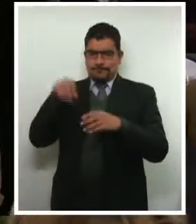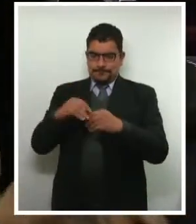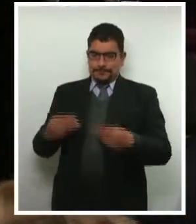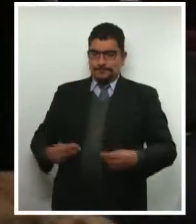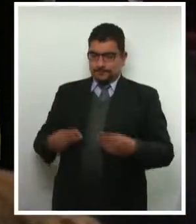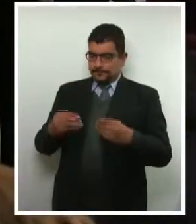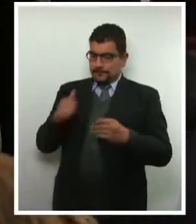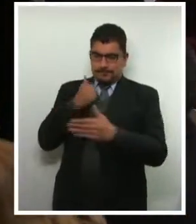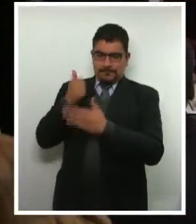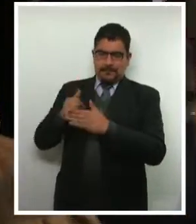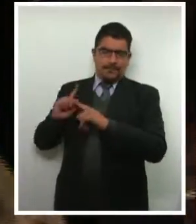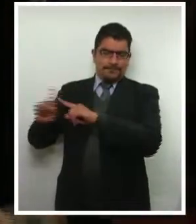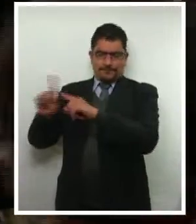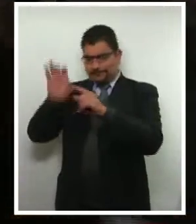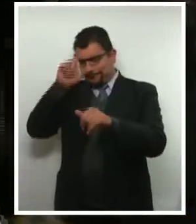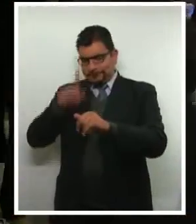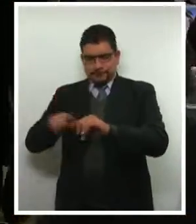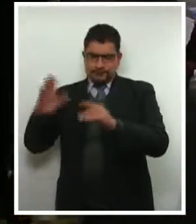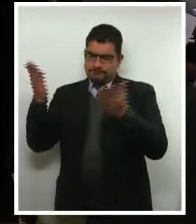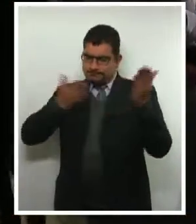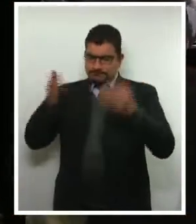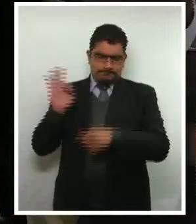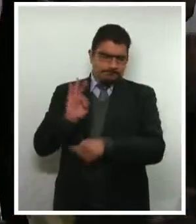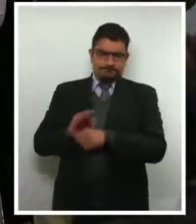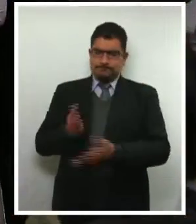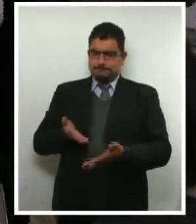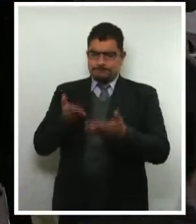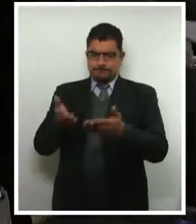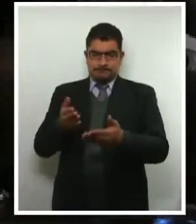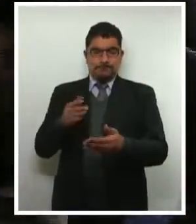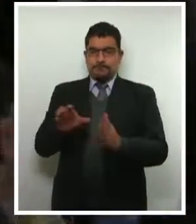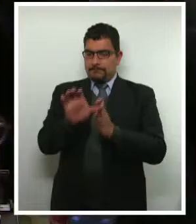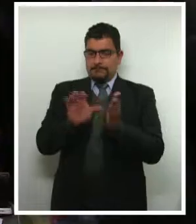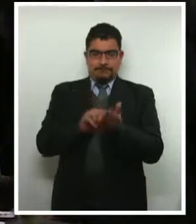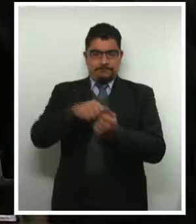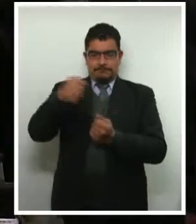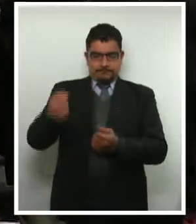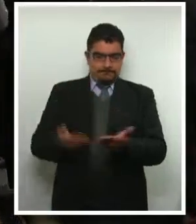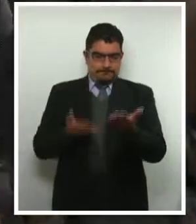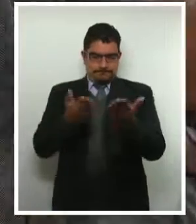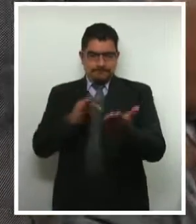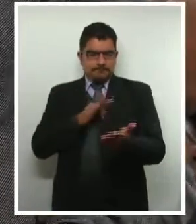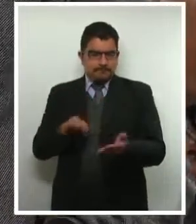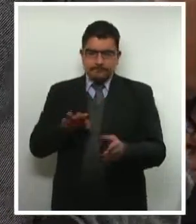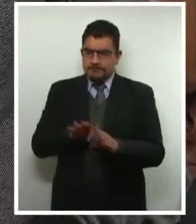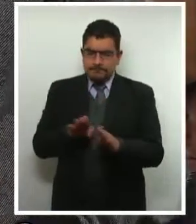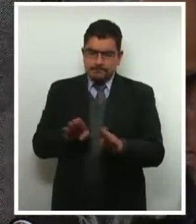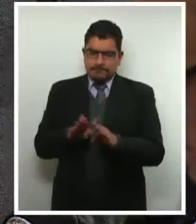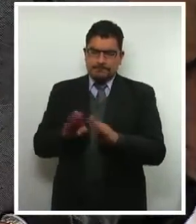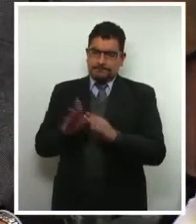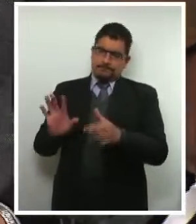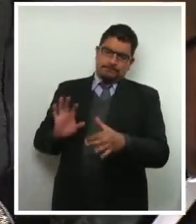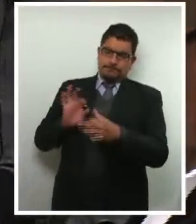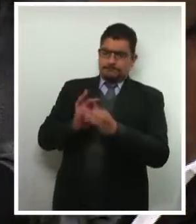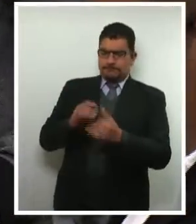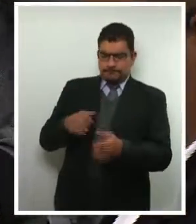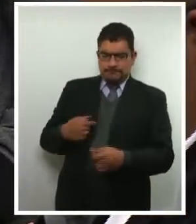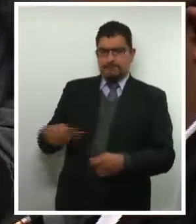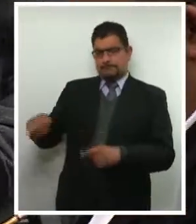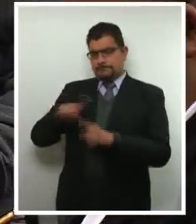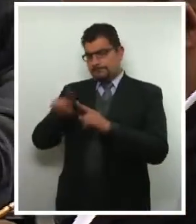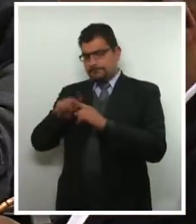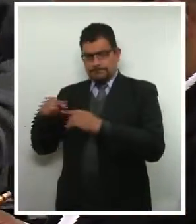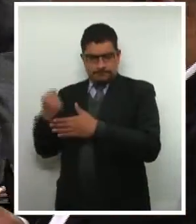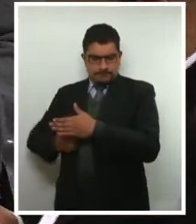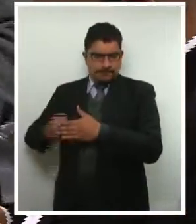ciudad intercultural y hospitalaria. Esta Constitución es posible merced a las luchas